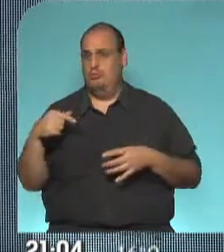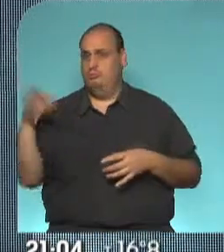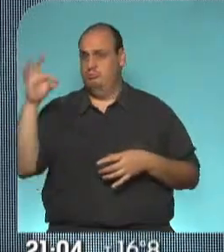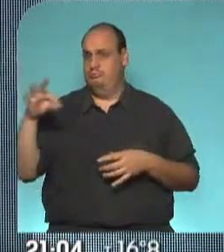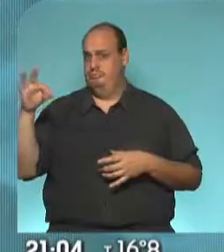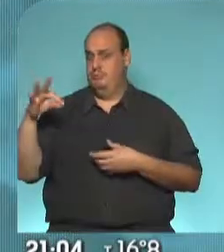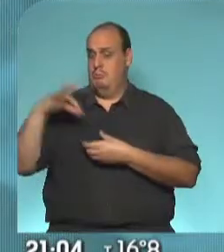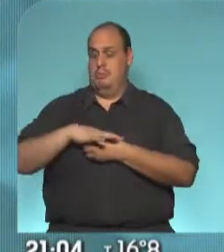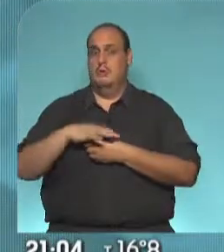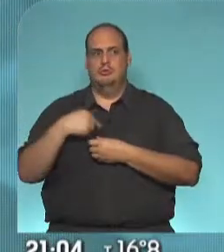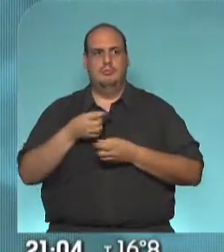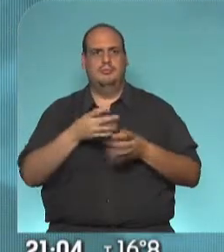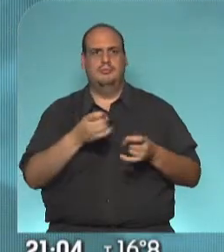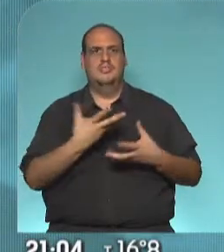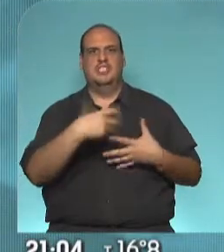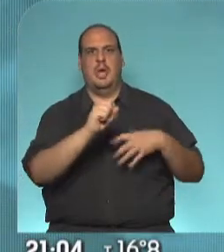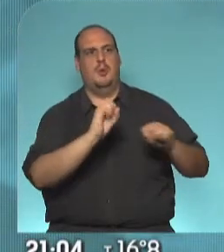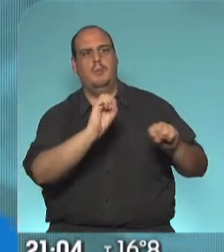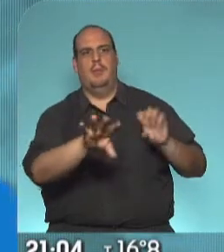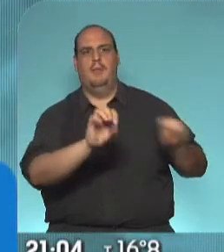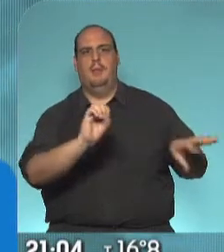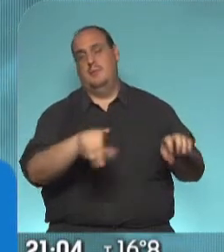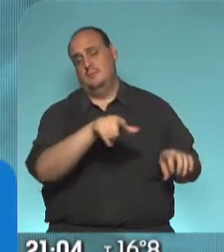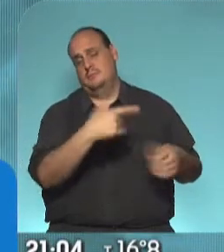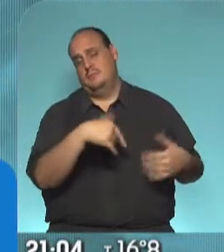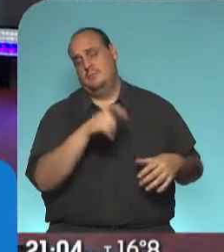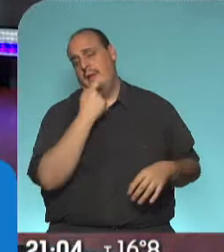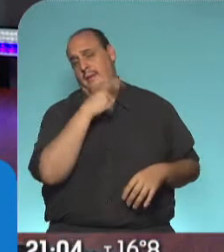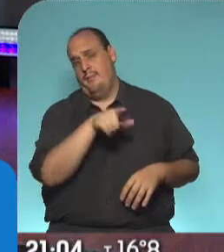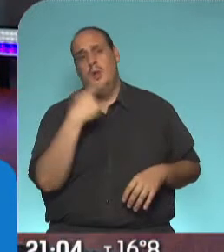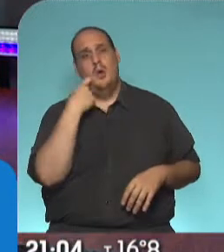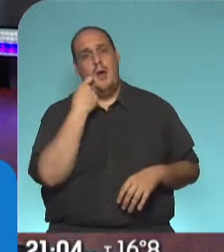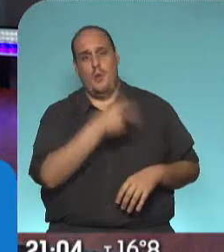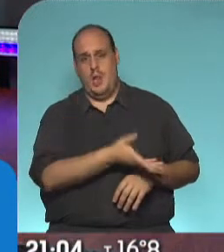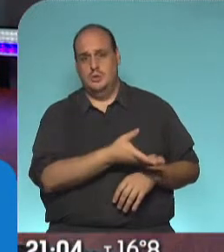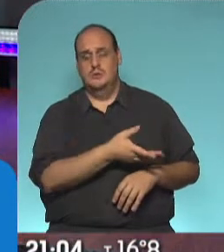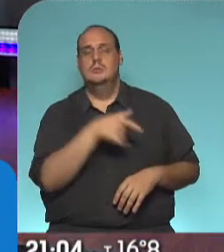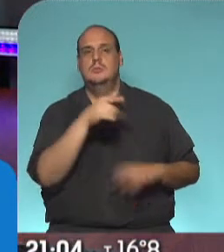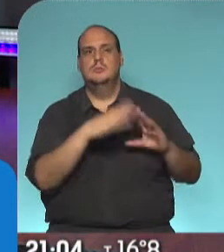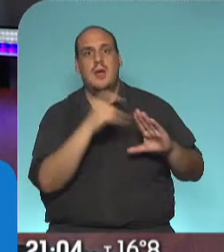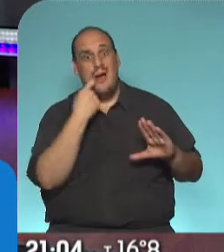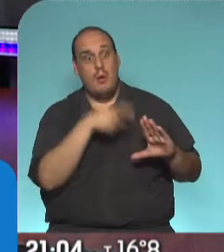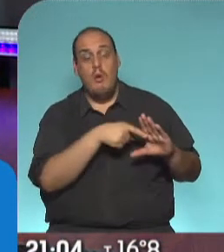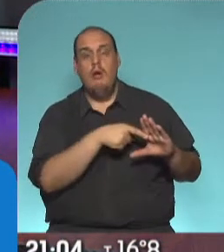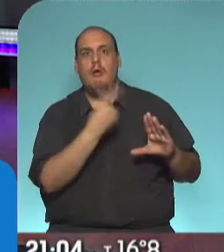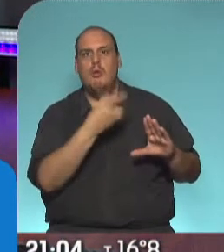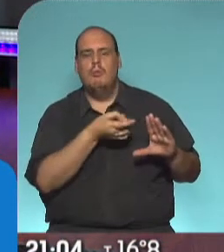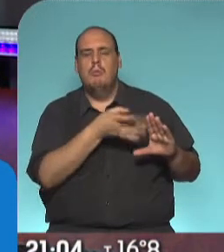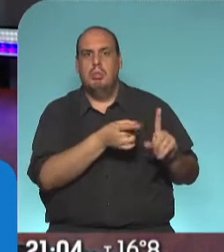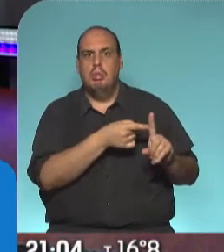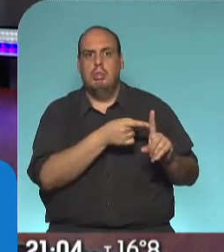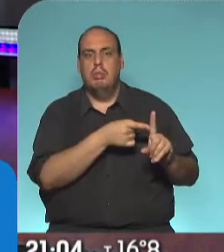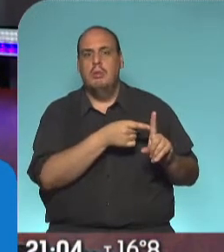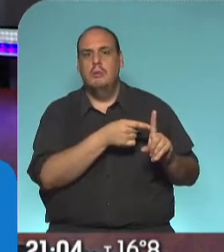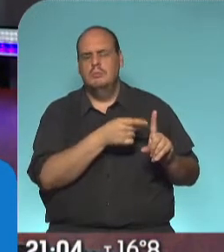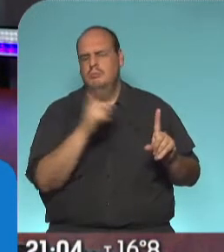el virus a otros, en este caso a los abuelos. Tú imagínese que cuando se infecta un abuelo en un geriátrico es un problemón, porque lo más seguro es que se